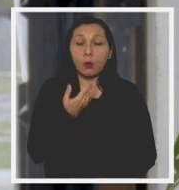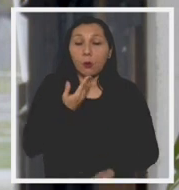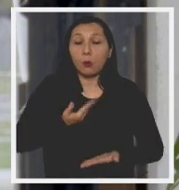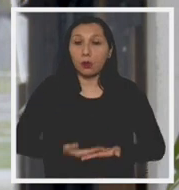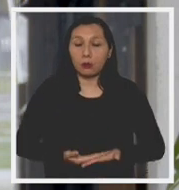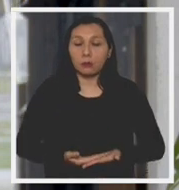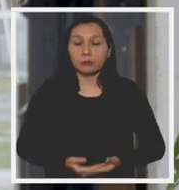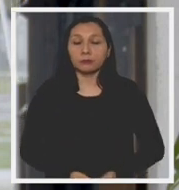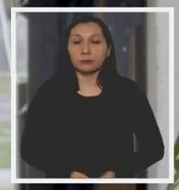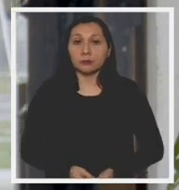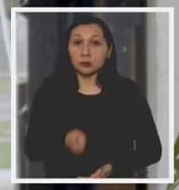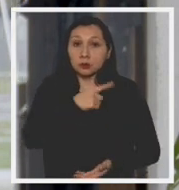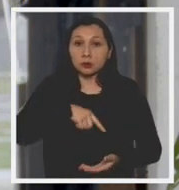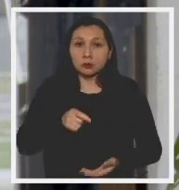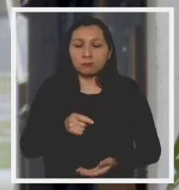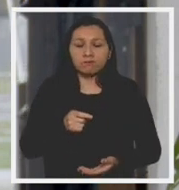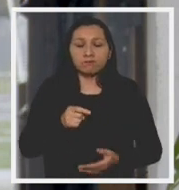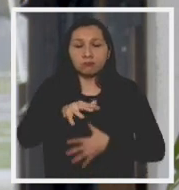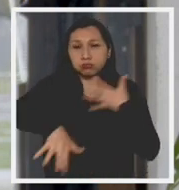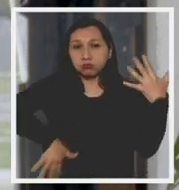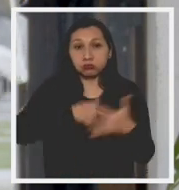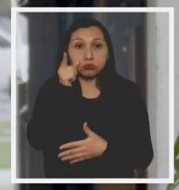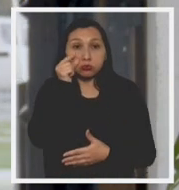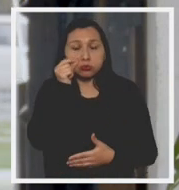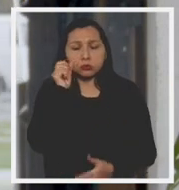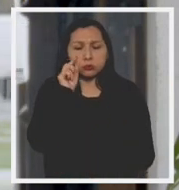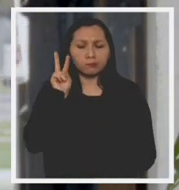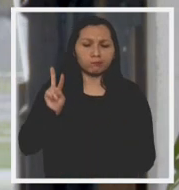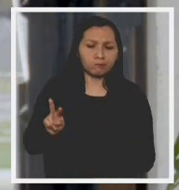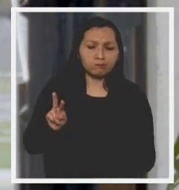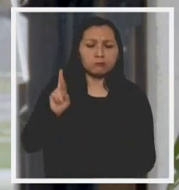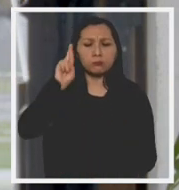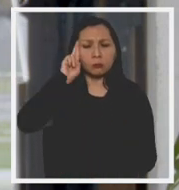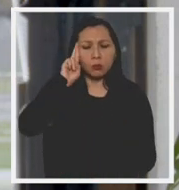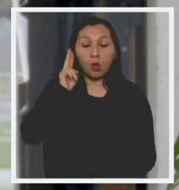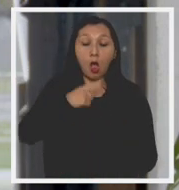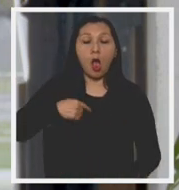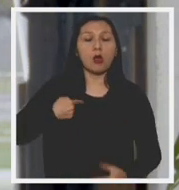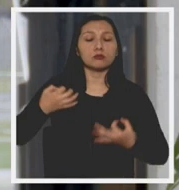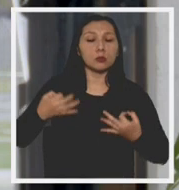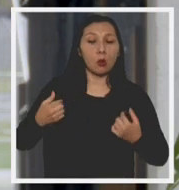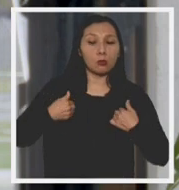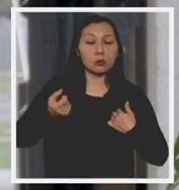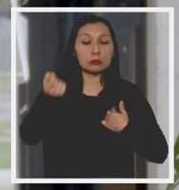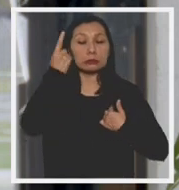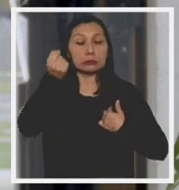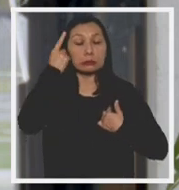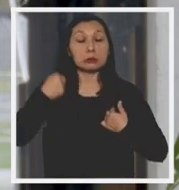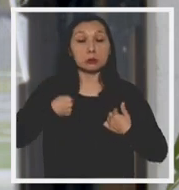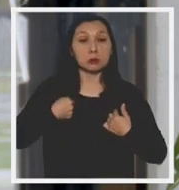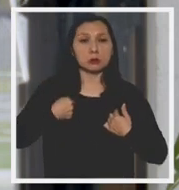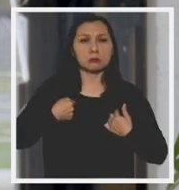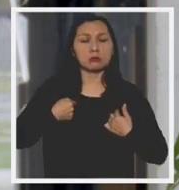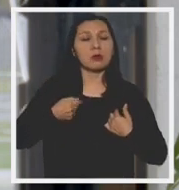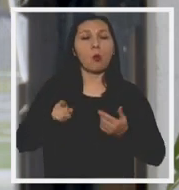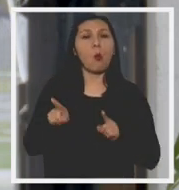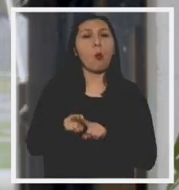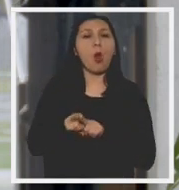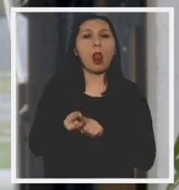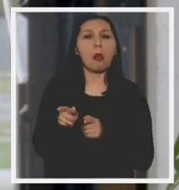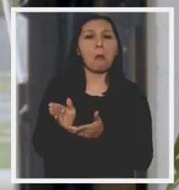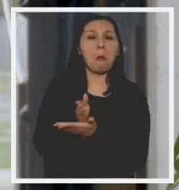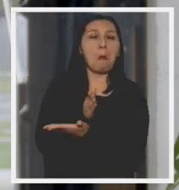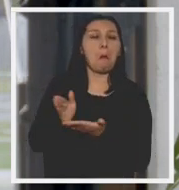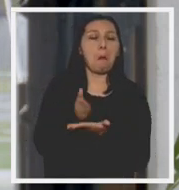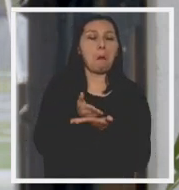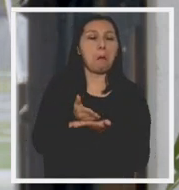Cuando leemos el estallido solo para reafirmar nuestras concepciones, estamos eludiendo su mensaje